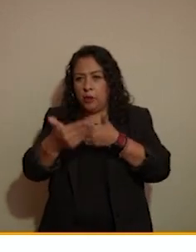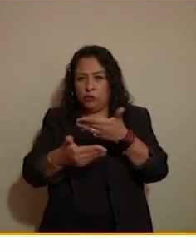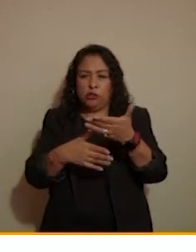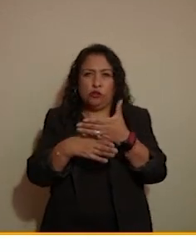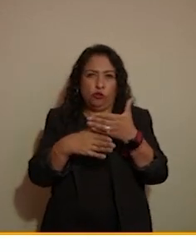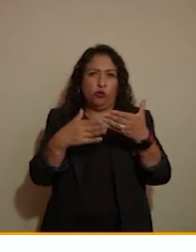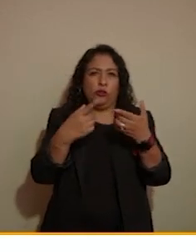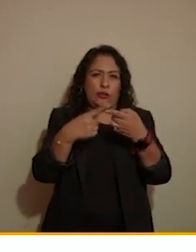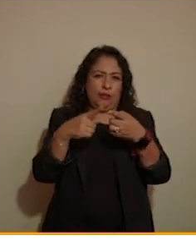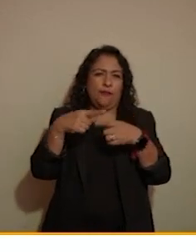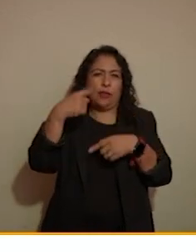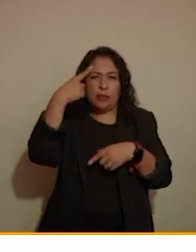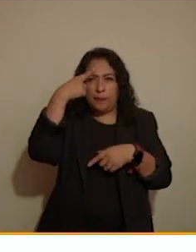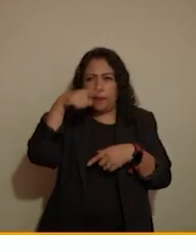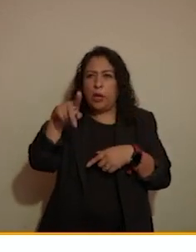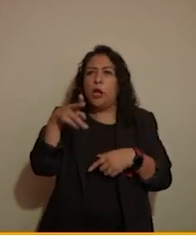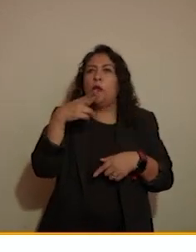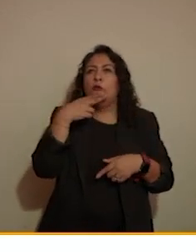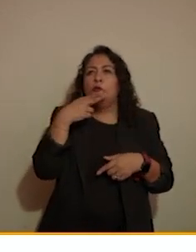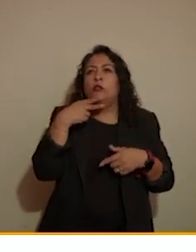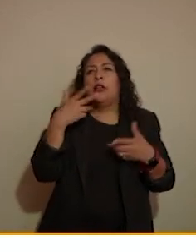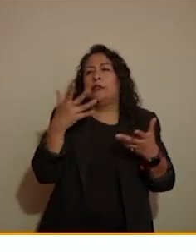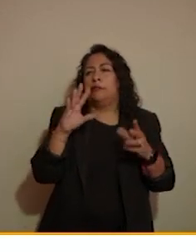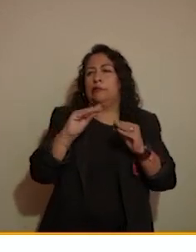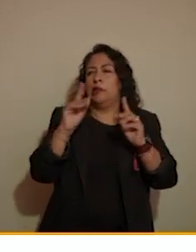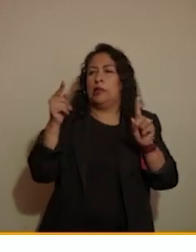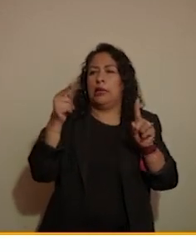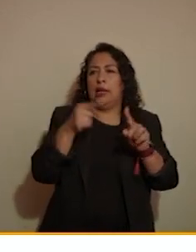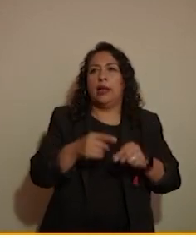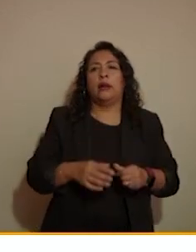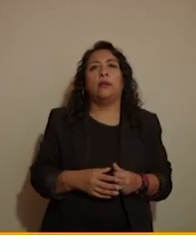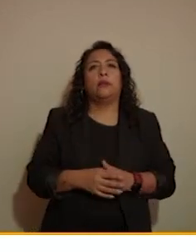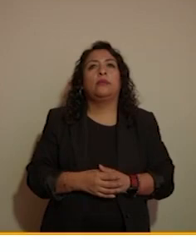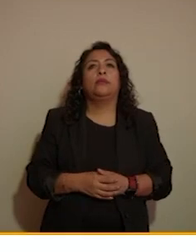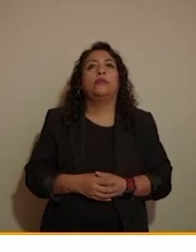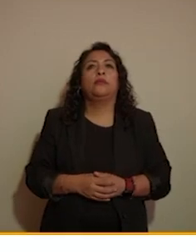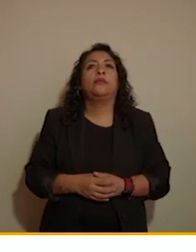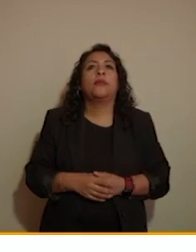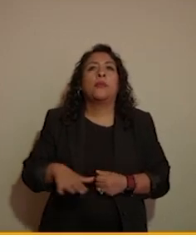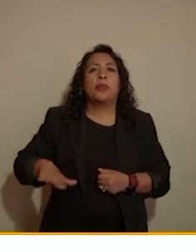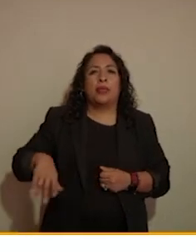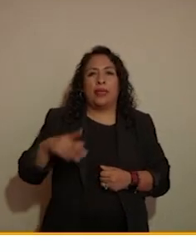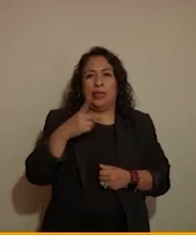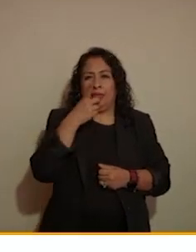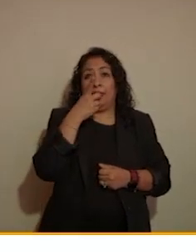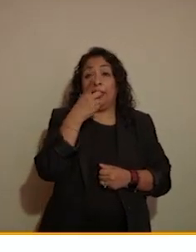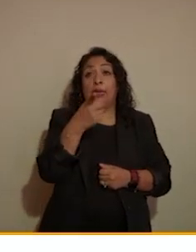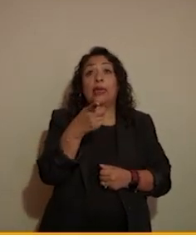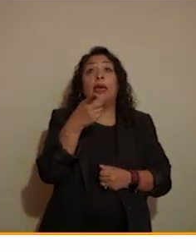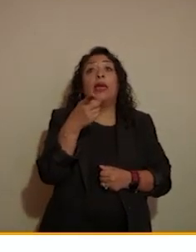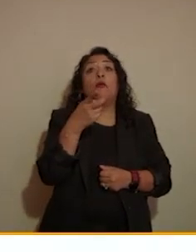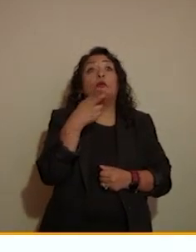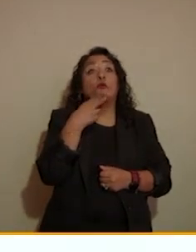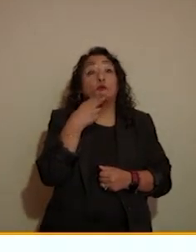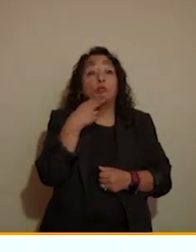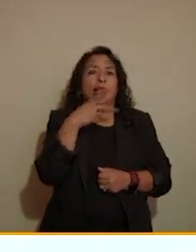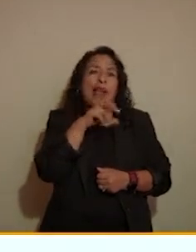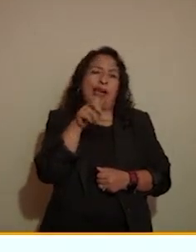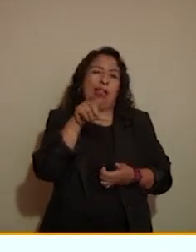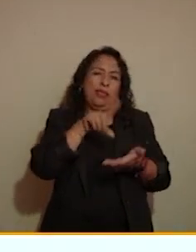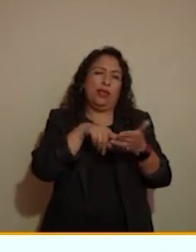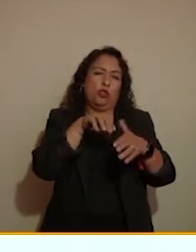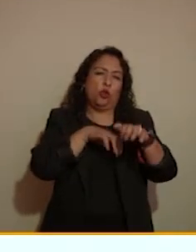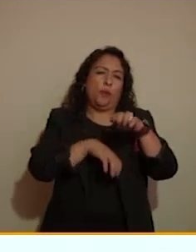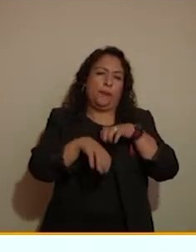procedimientos para implementar acciones concretas. Como ya lo comenté, para implementar en una